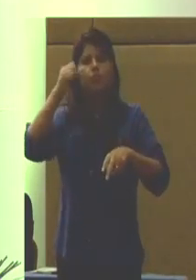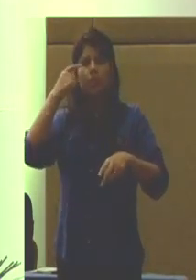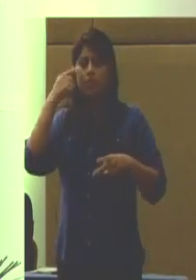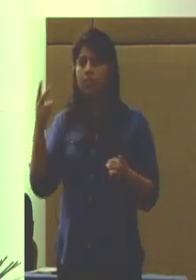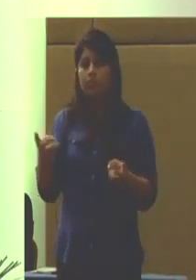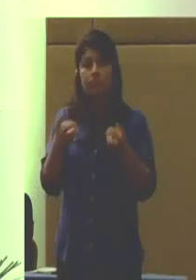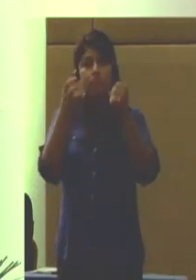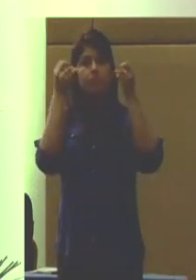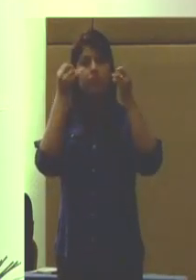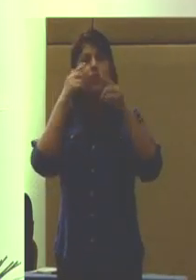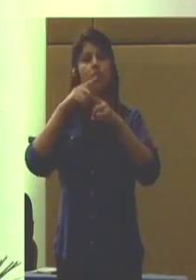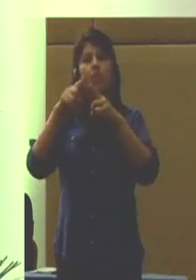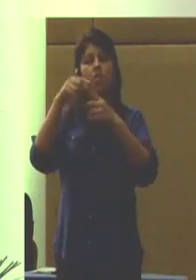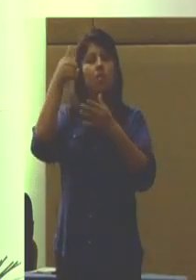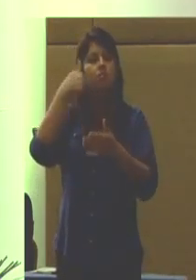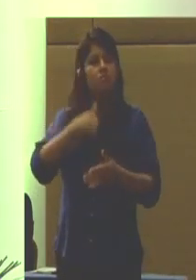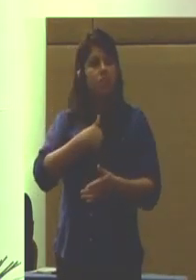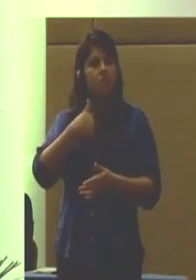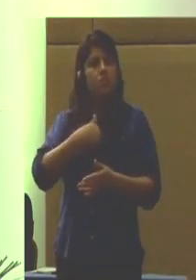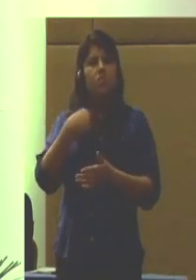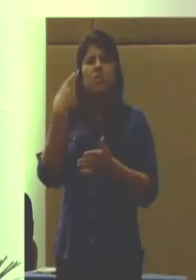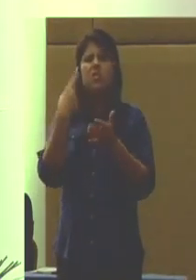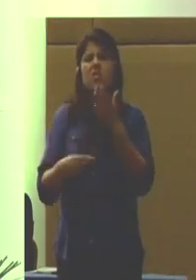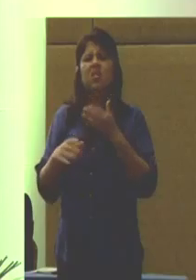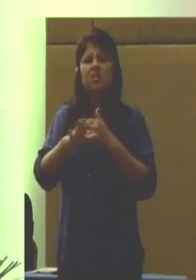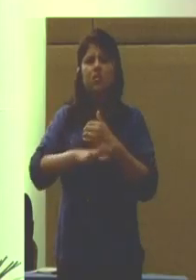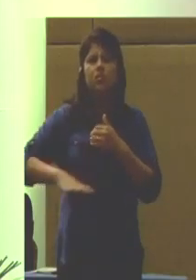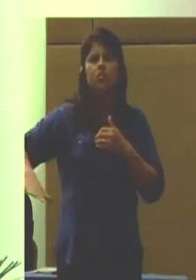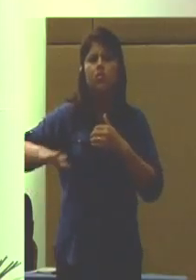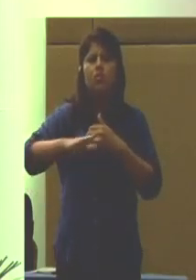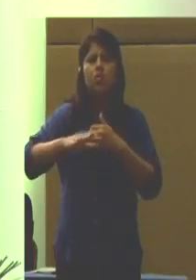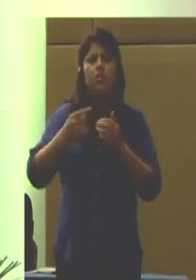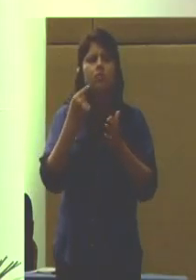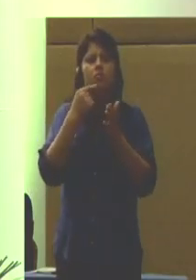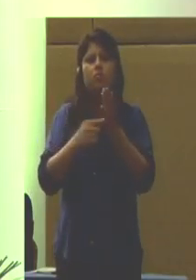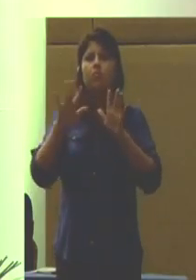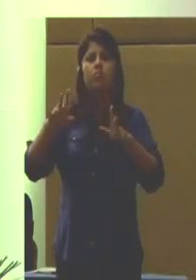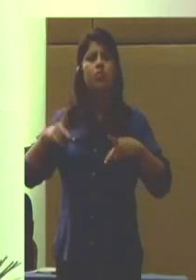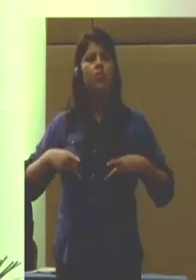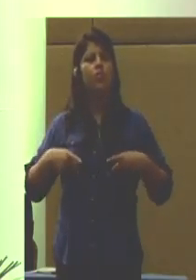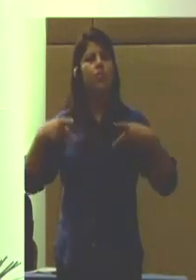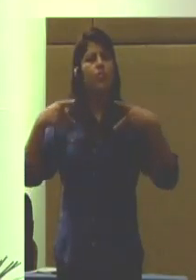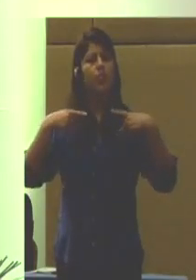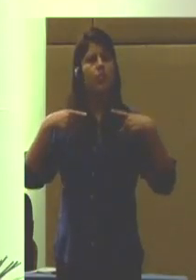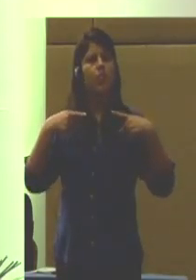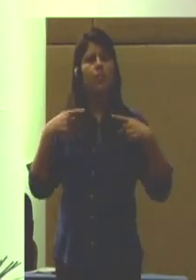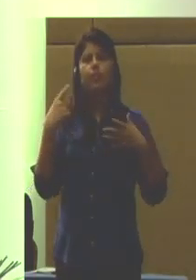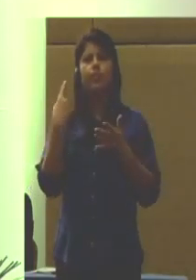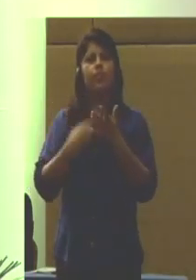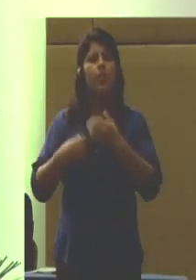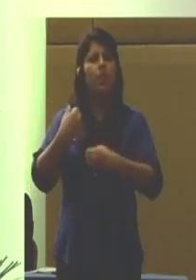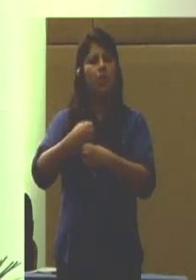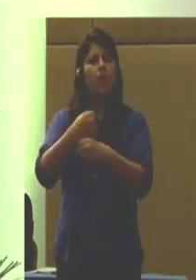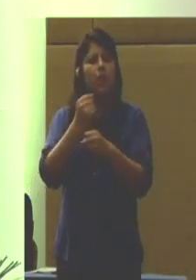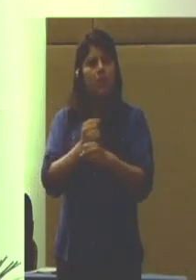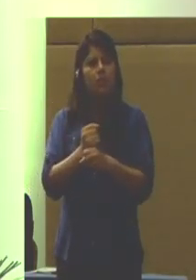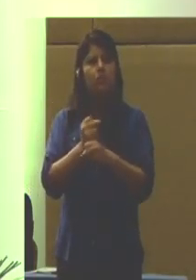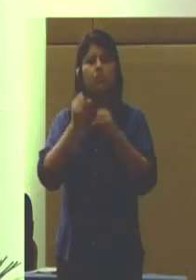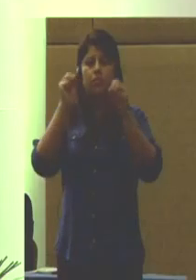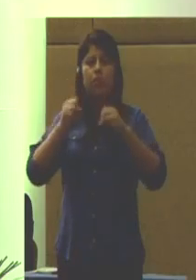mismos qué zonas del sitio en donde ellos viven van a ser o están siendo